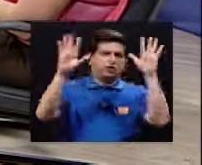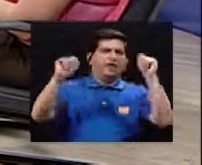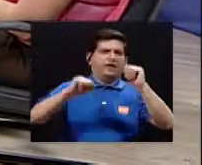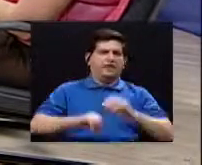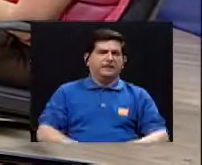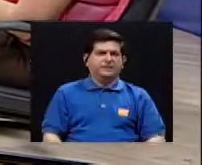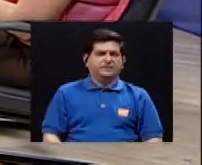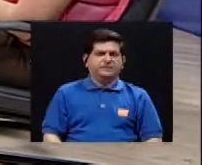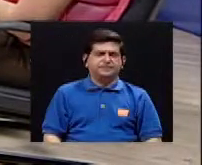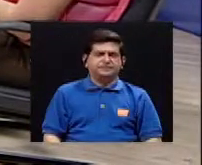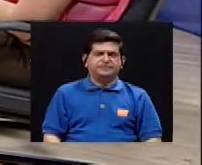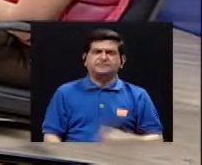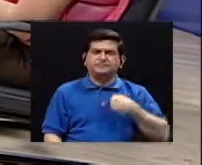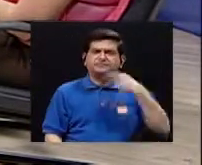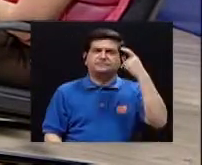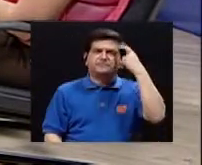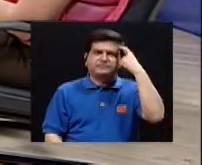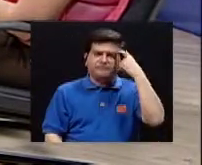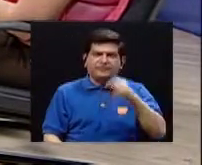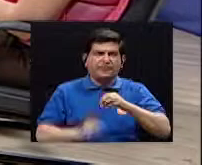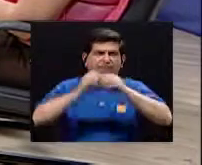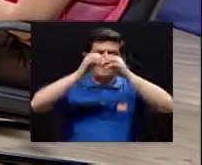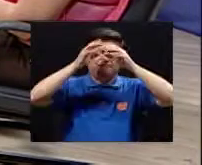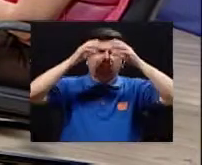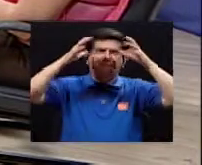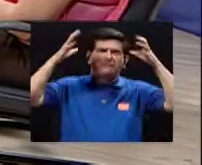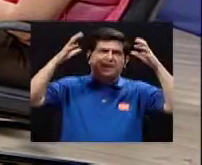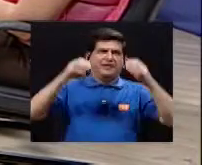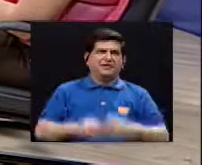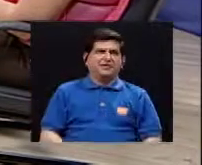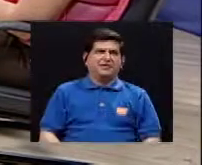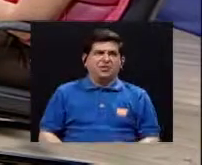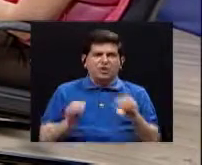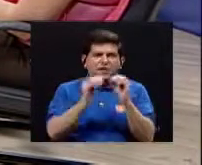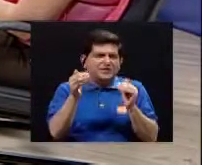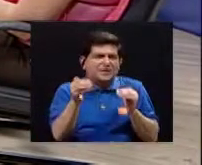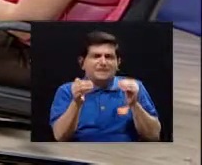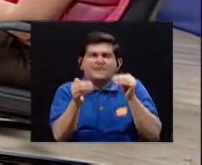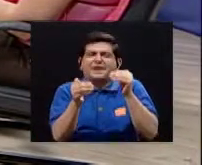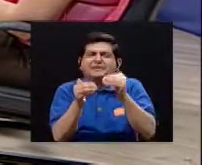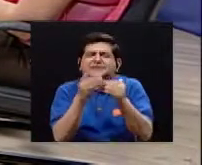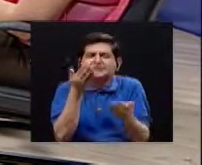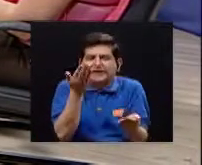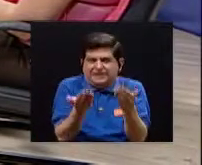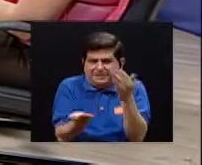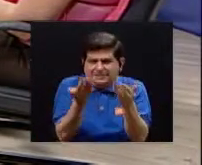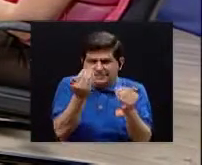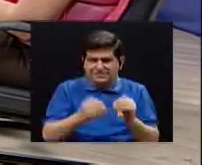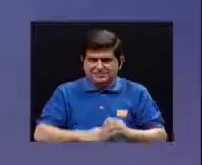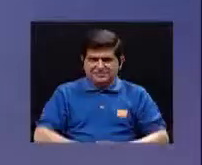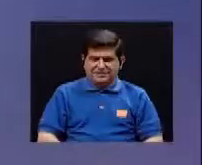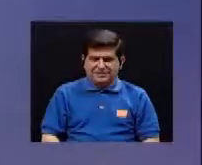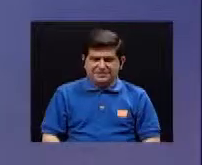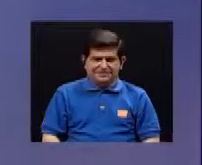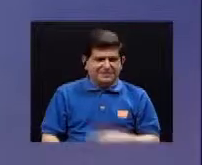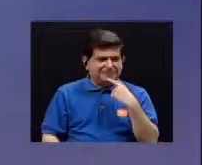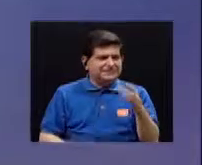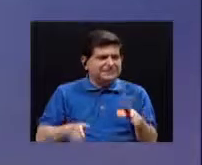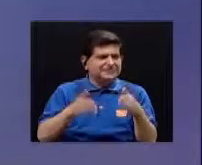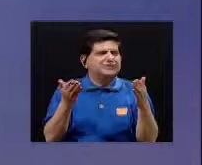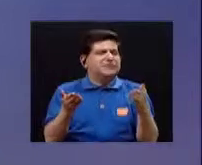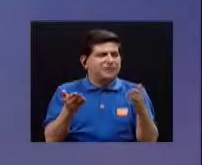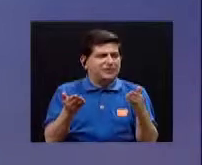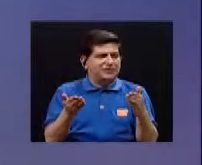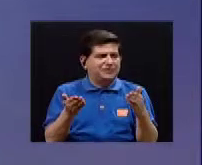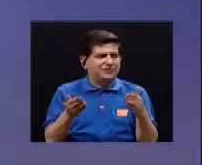claro y pienso que digamos me imagino esto es lo más cercano por ejemplo a ni a cómo